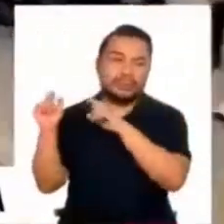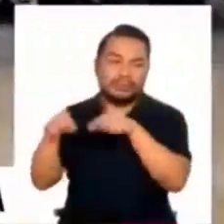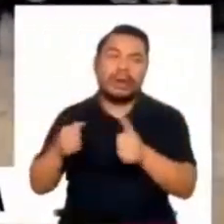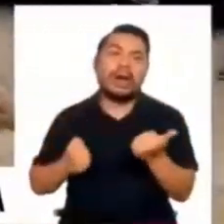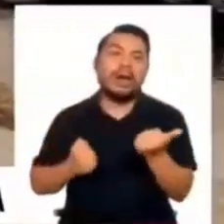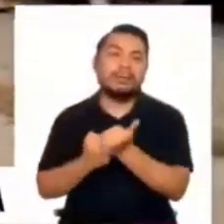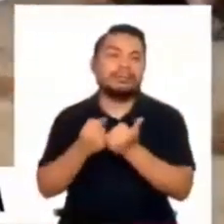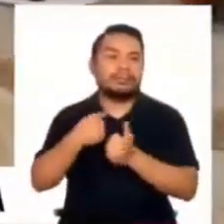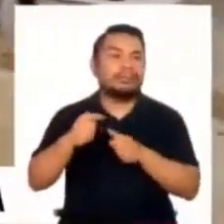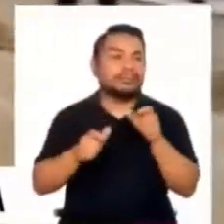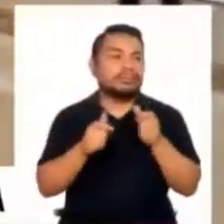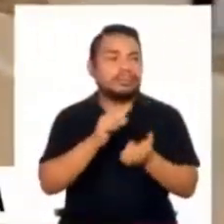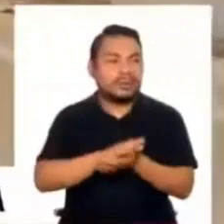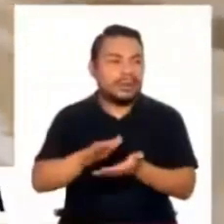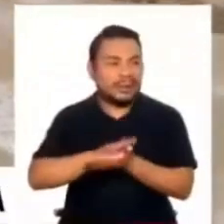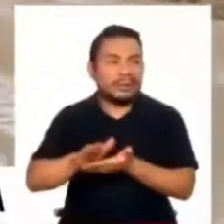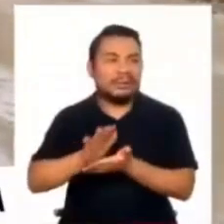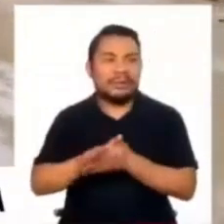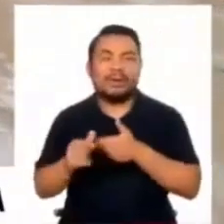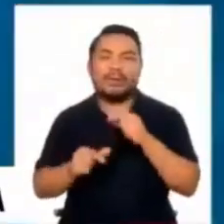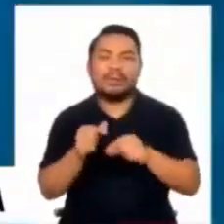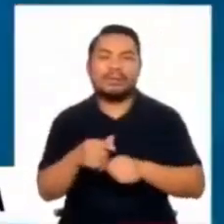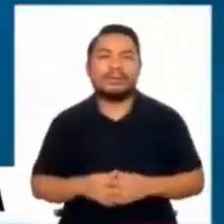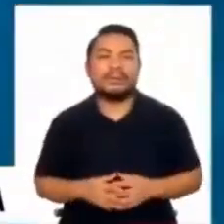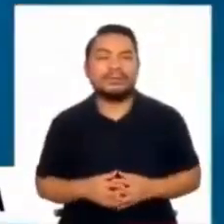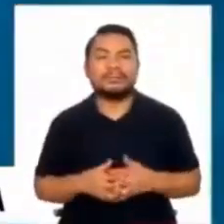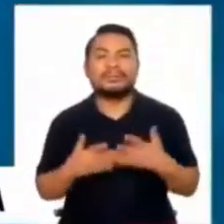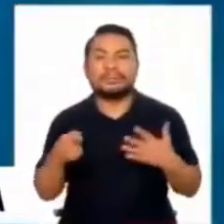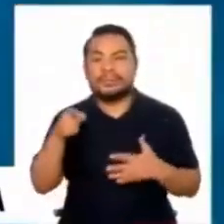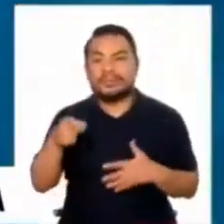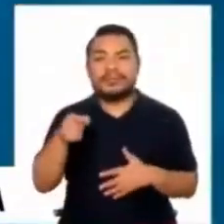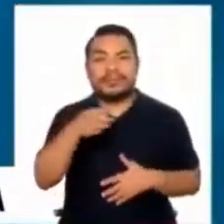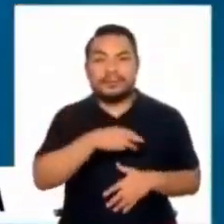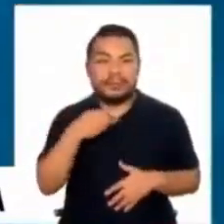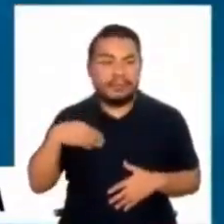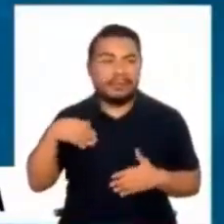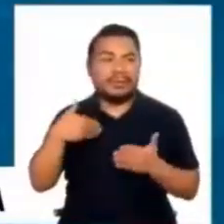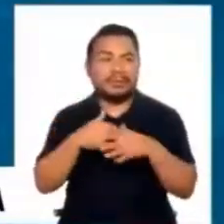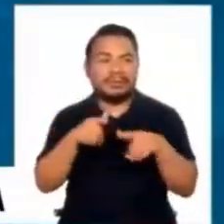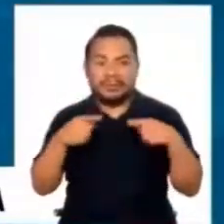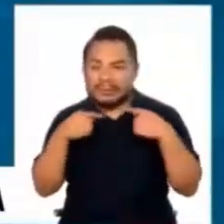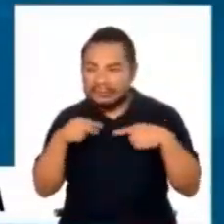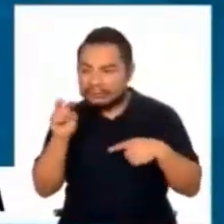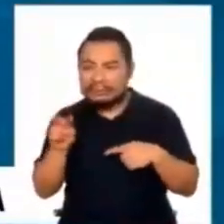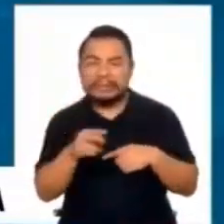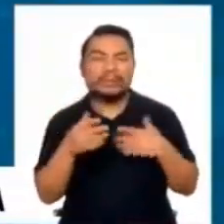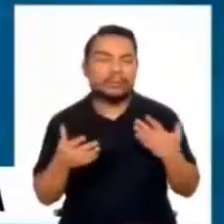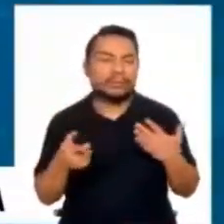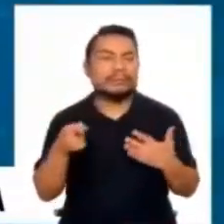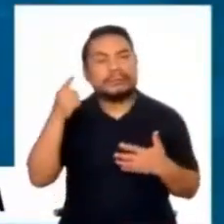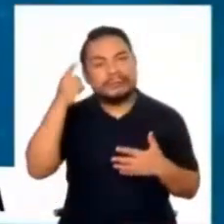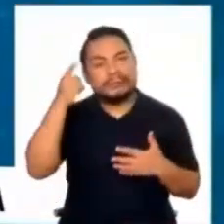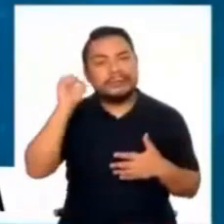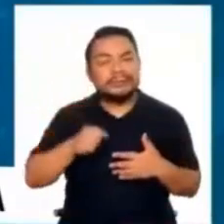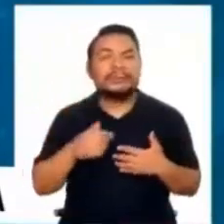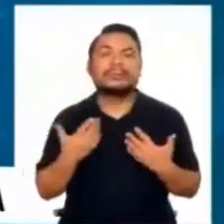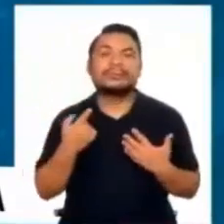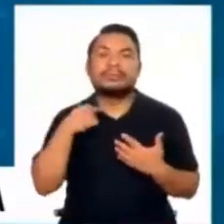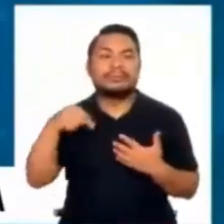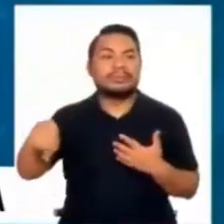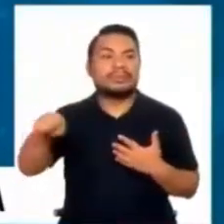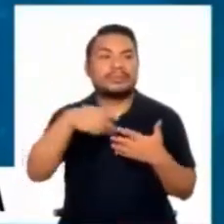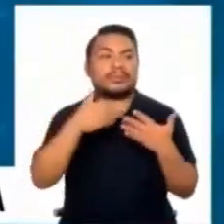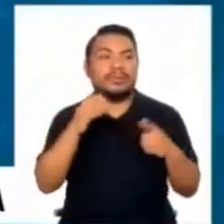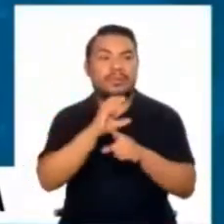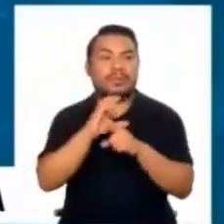los habitantes con las labores de limpieza. Urteaga recorrió la zona afectada y resaltó que no existen afectaciones en el